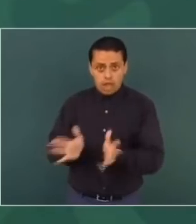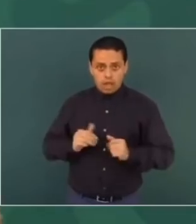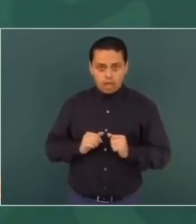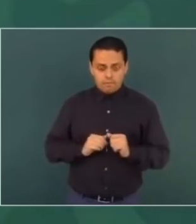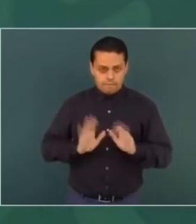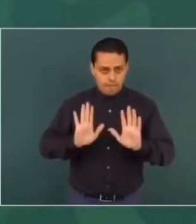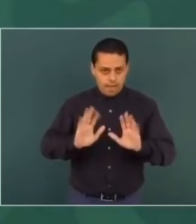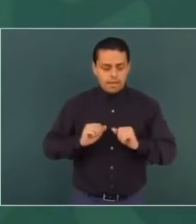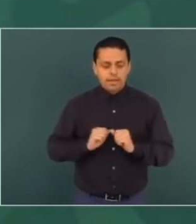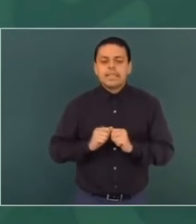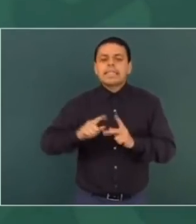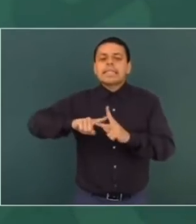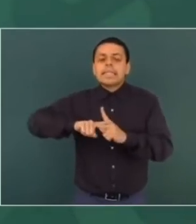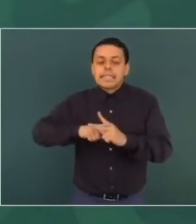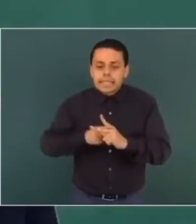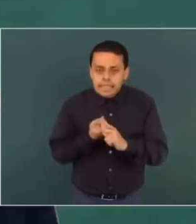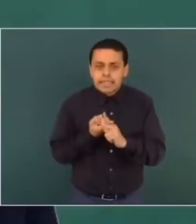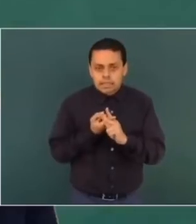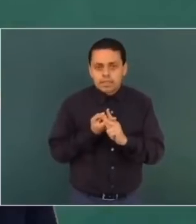se inicien